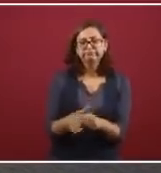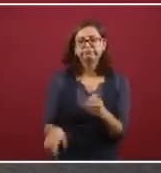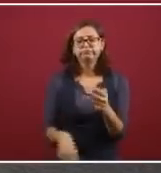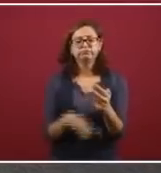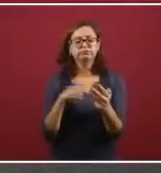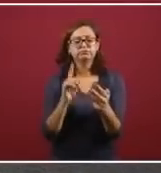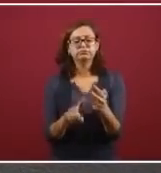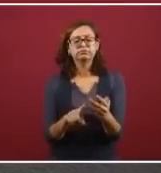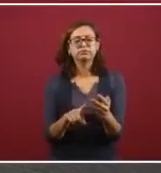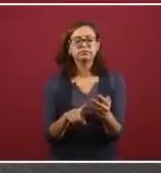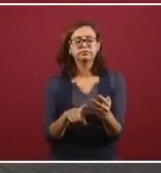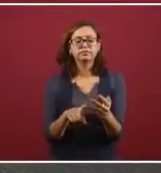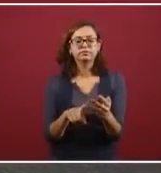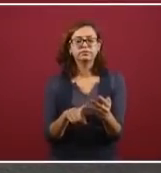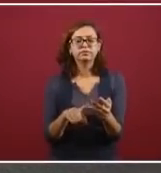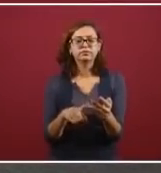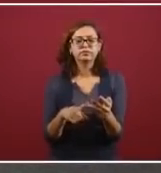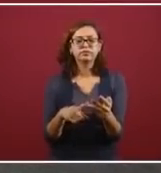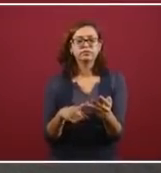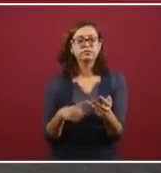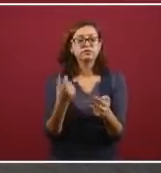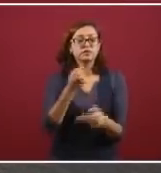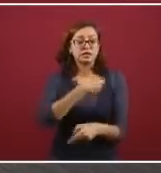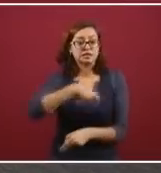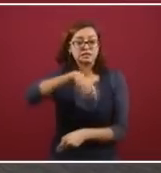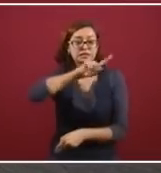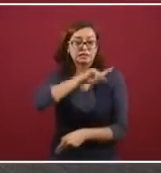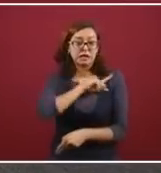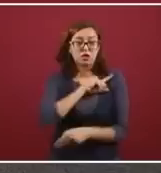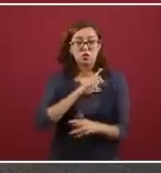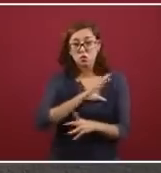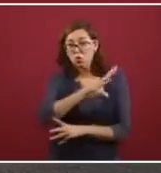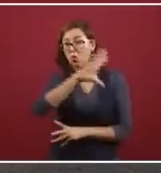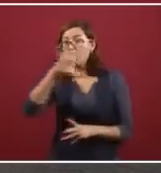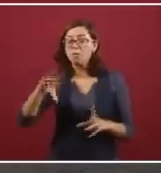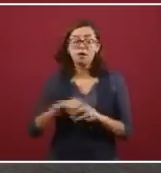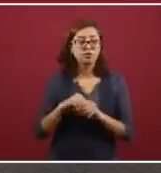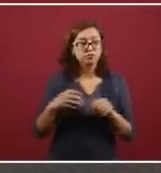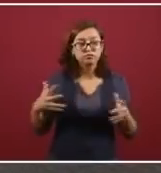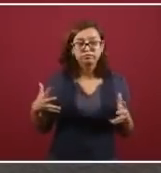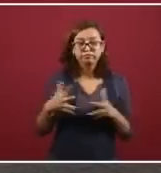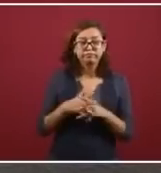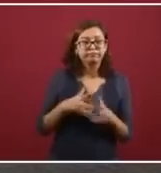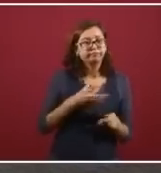el que mejore la infraestructura de salud, porque